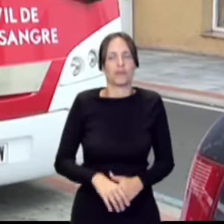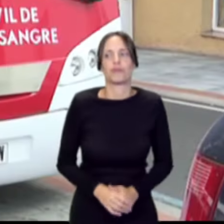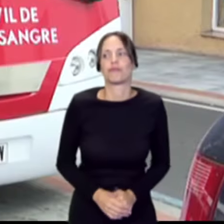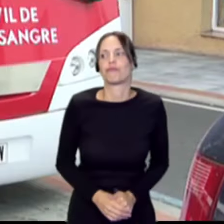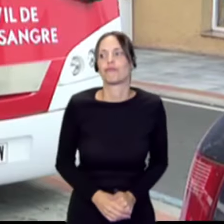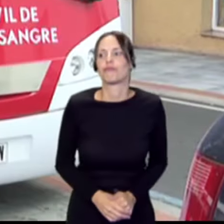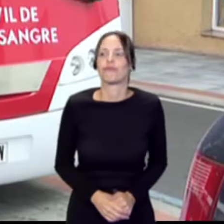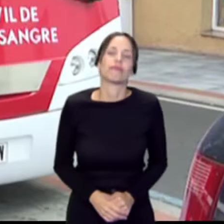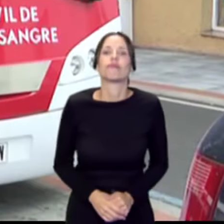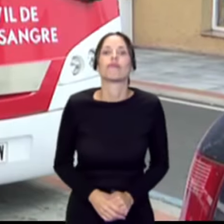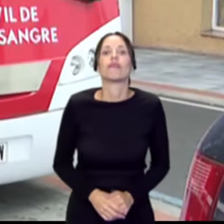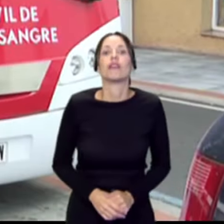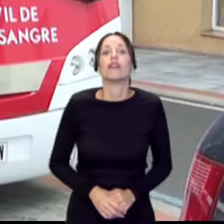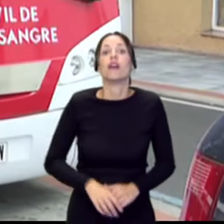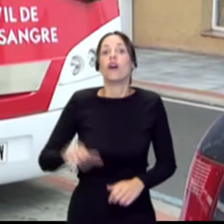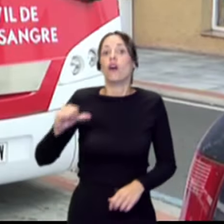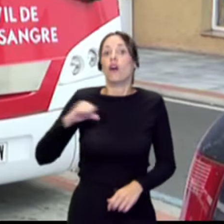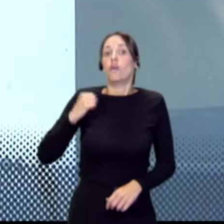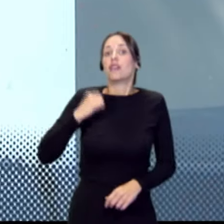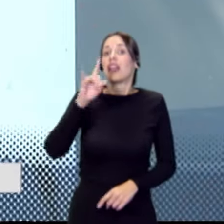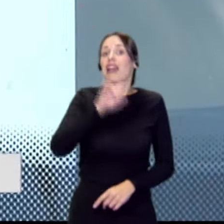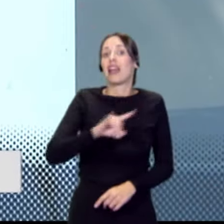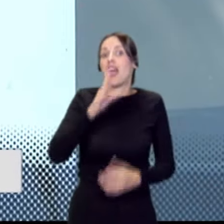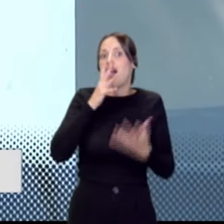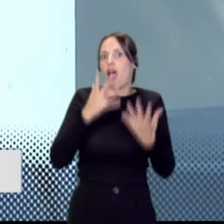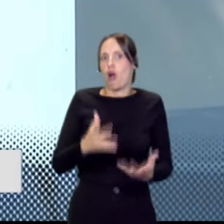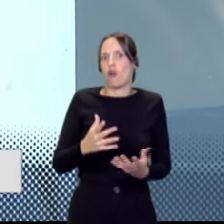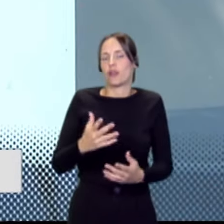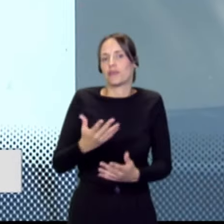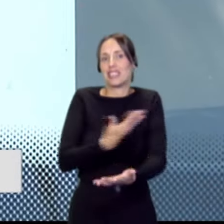Los hospitales de Canarias tienen en estos momentos una necesidad